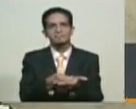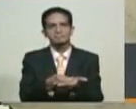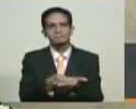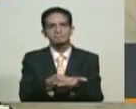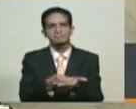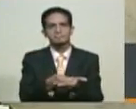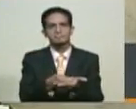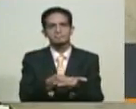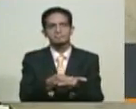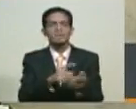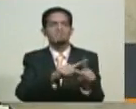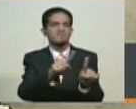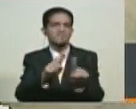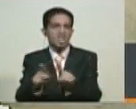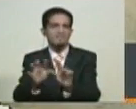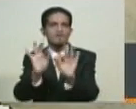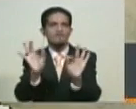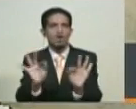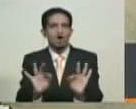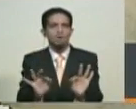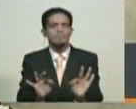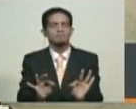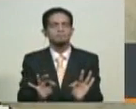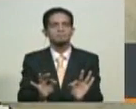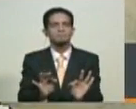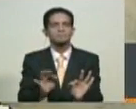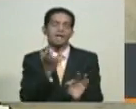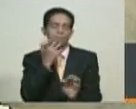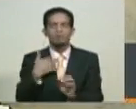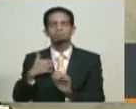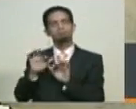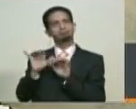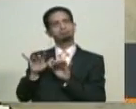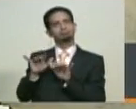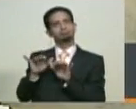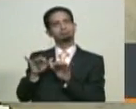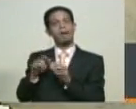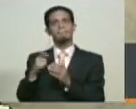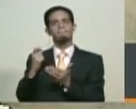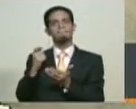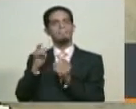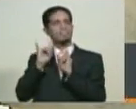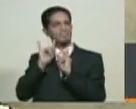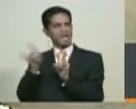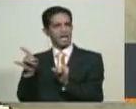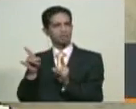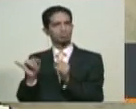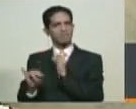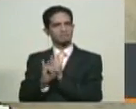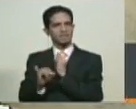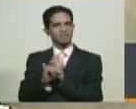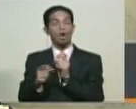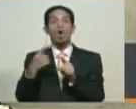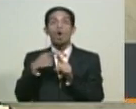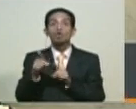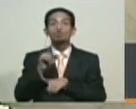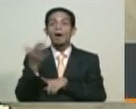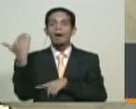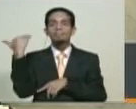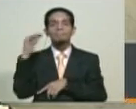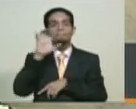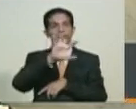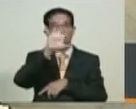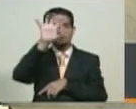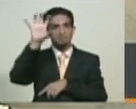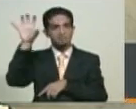con las distintas modalidades. Gracias a Dios, esto existe hoy por hoy. Otros países que vivieron revoluciones o procesos